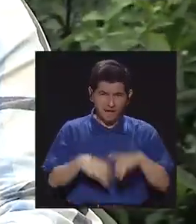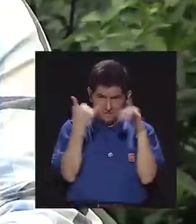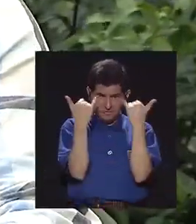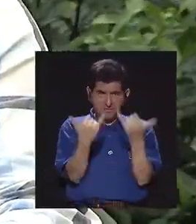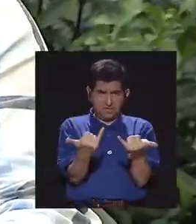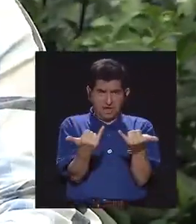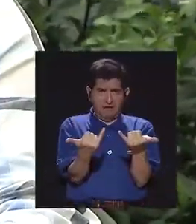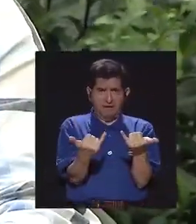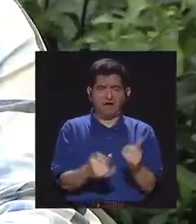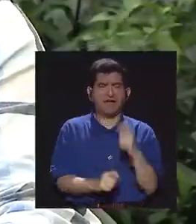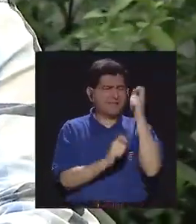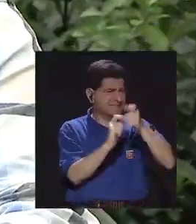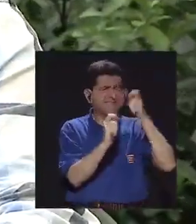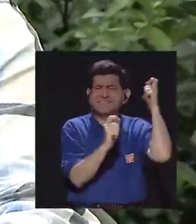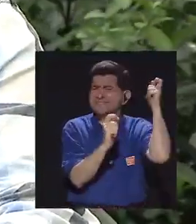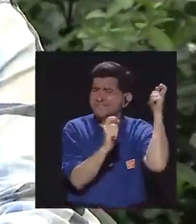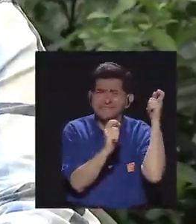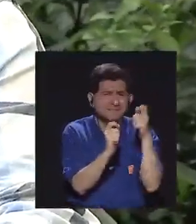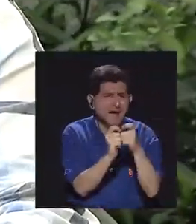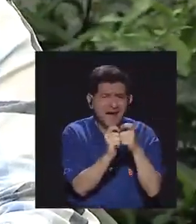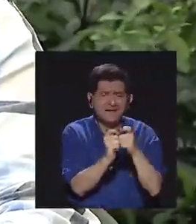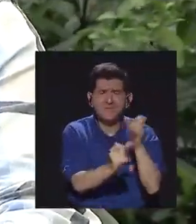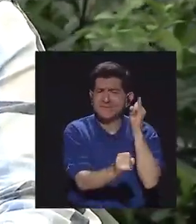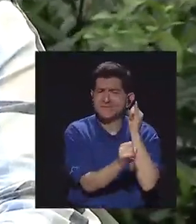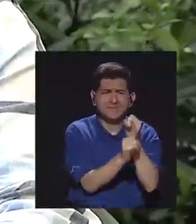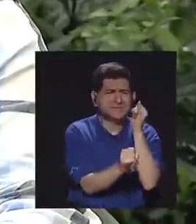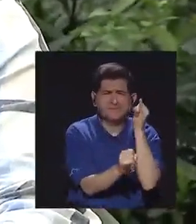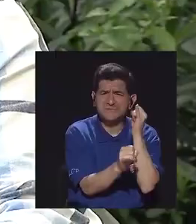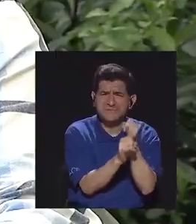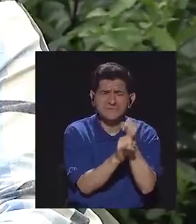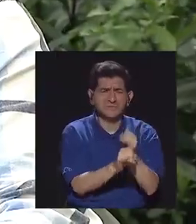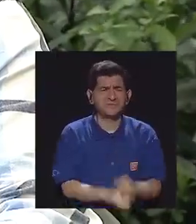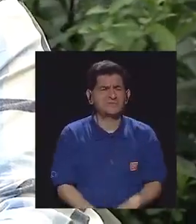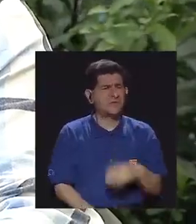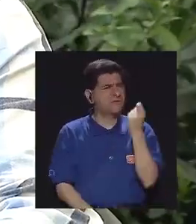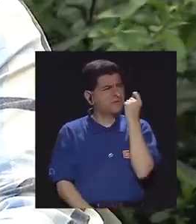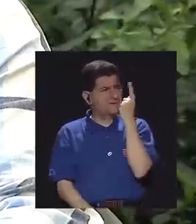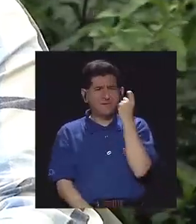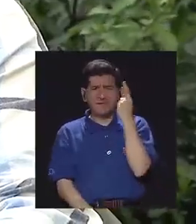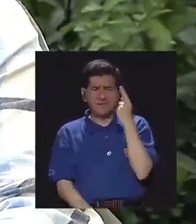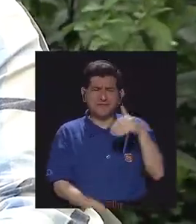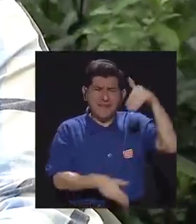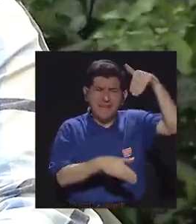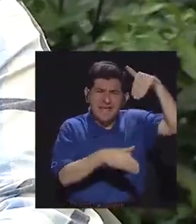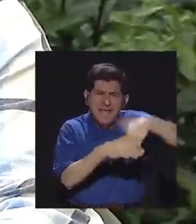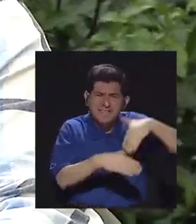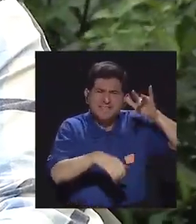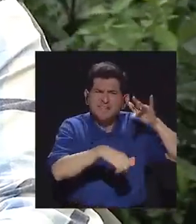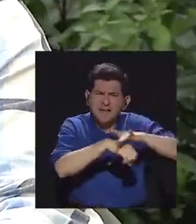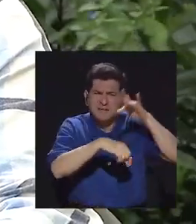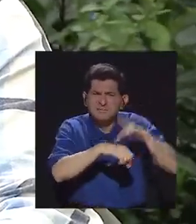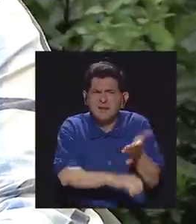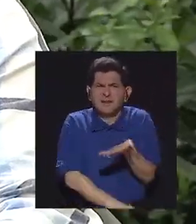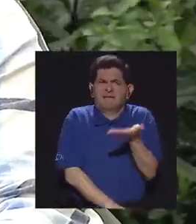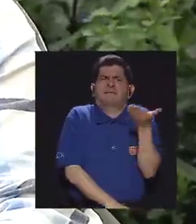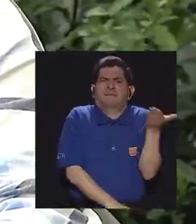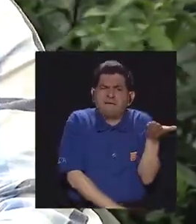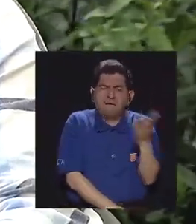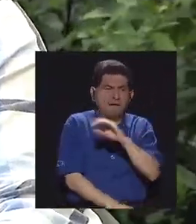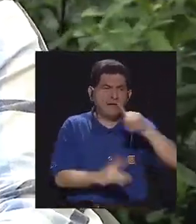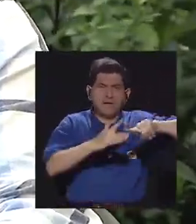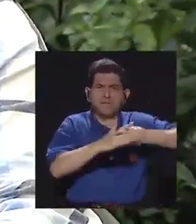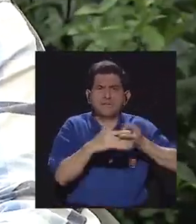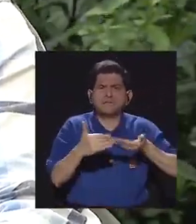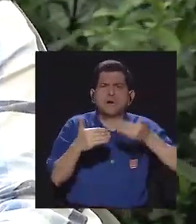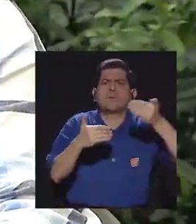el punto estrictamente institucional, ¿qué debemos entender por una intervención temprana y cuándo empieza